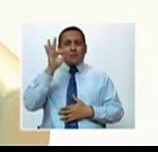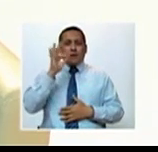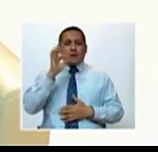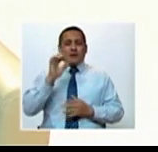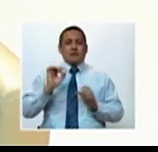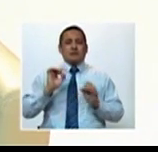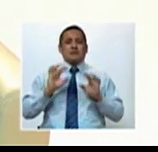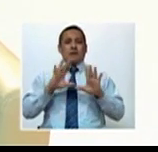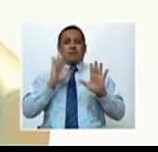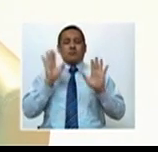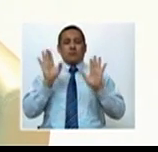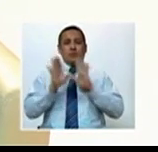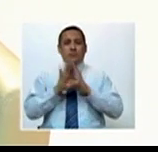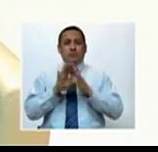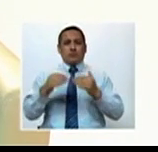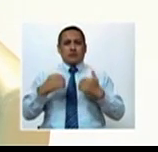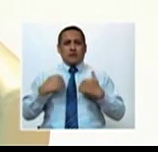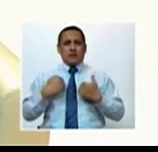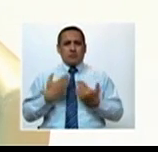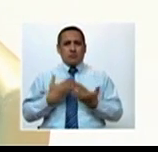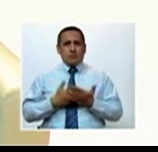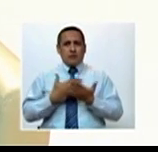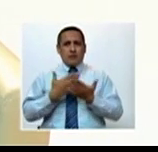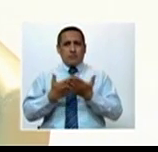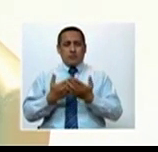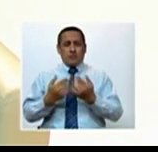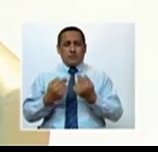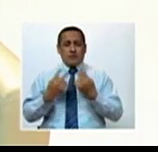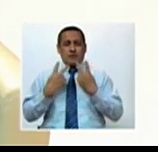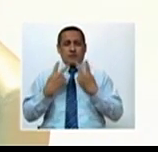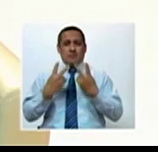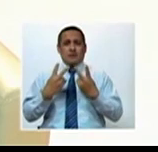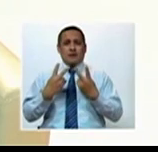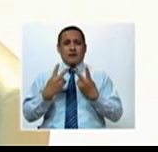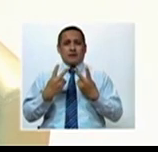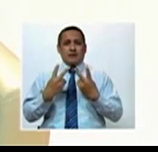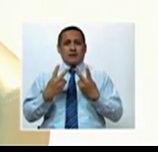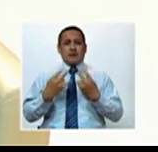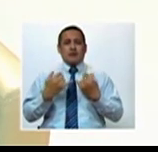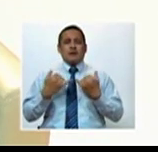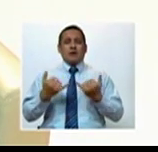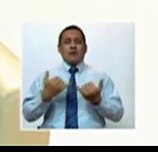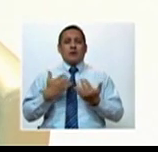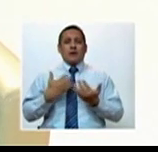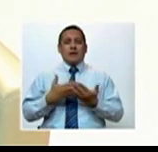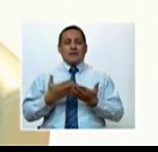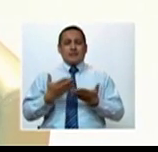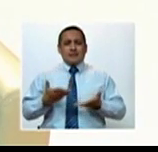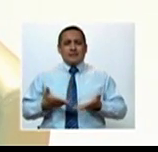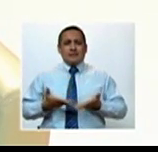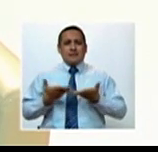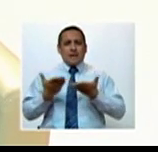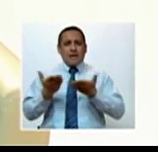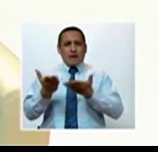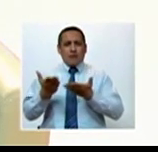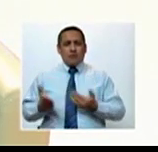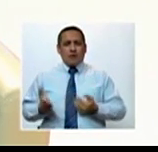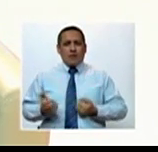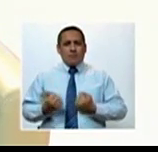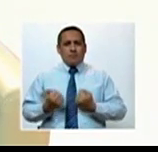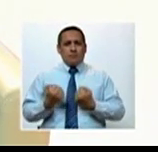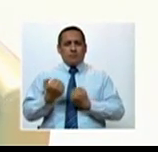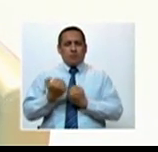afortunadamente tenemos evidencias científicas que avalan